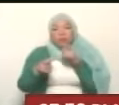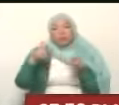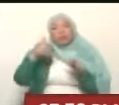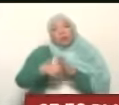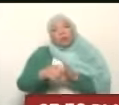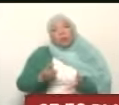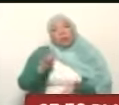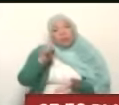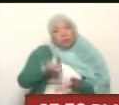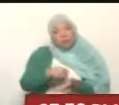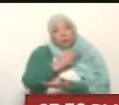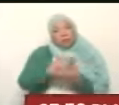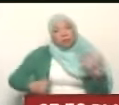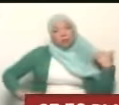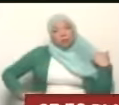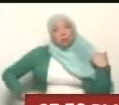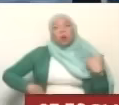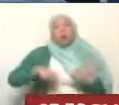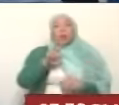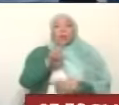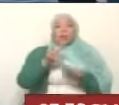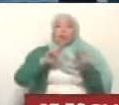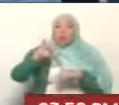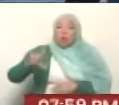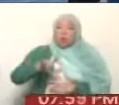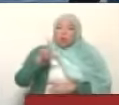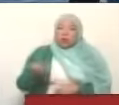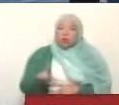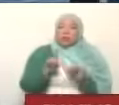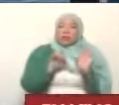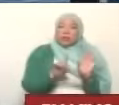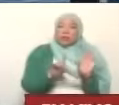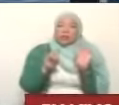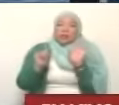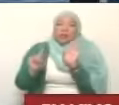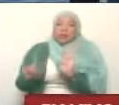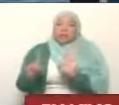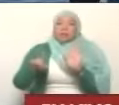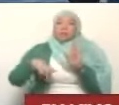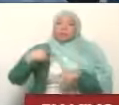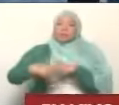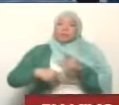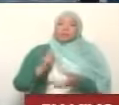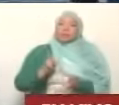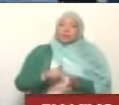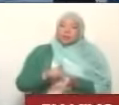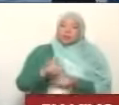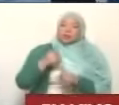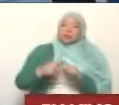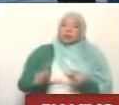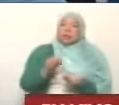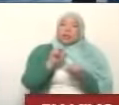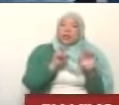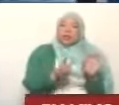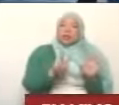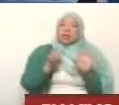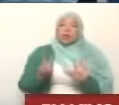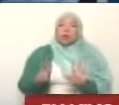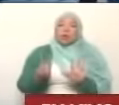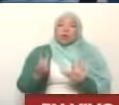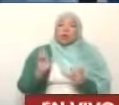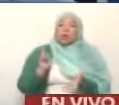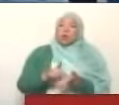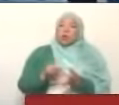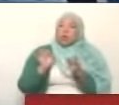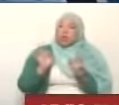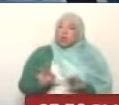la participación en presidenciales del 28 de julio. 61% afirmó que participará en el proceso electoral, mientras que 17% no está